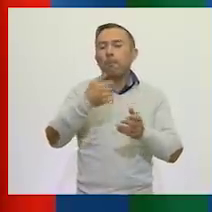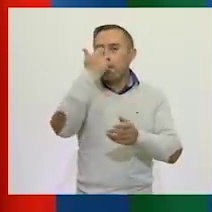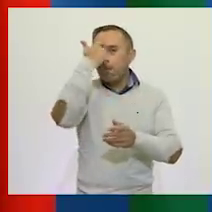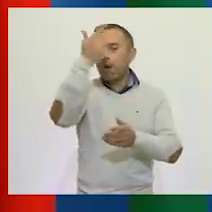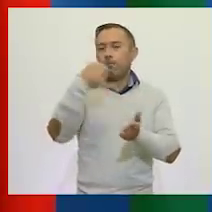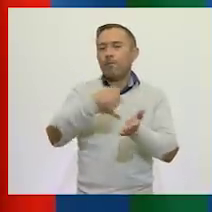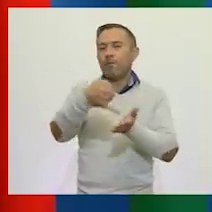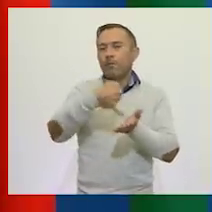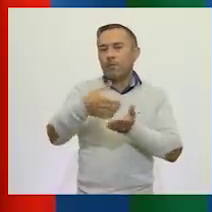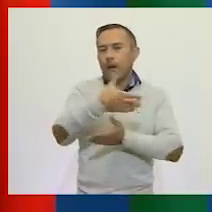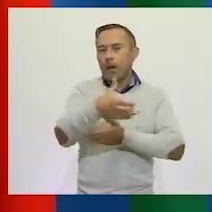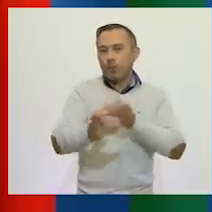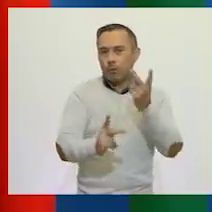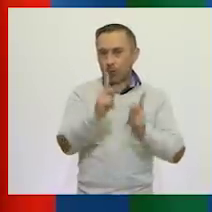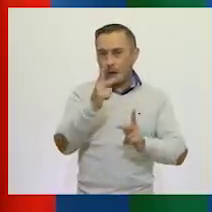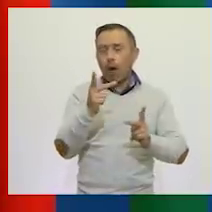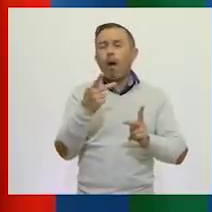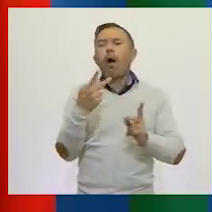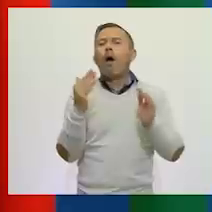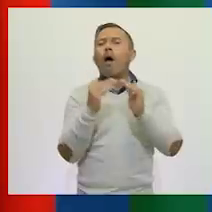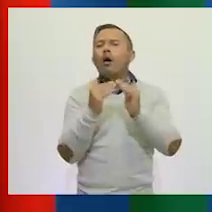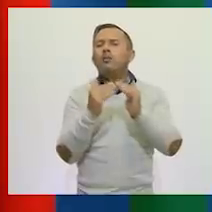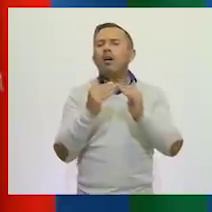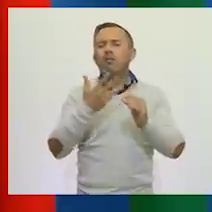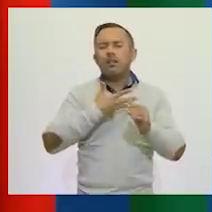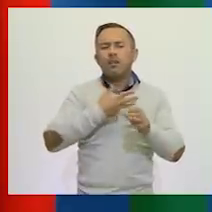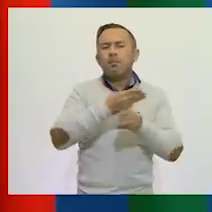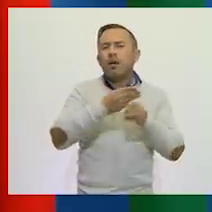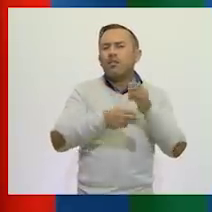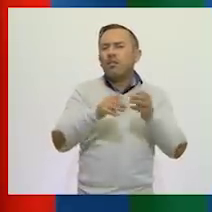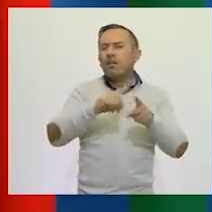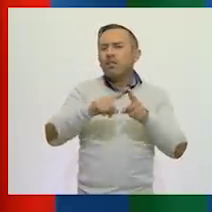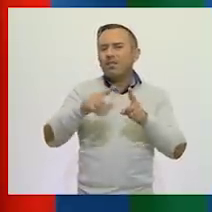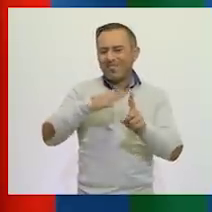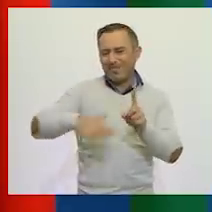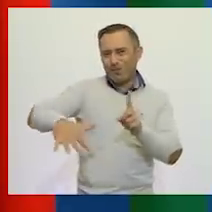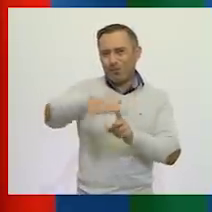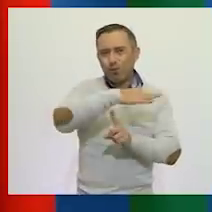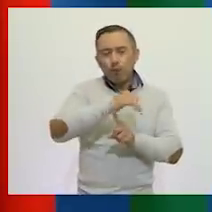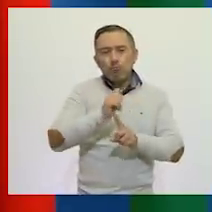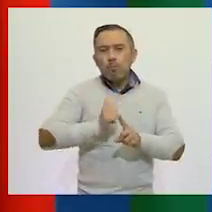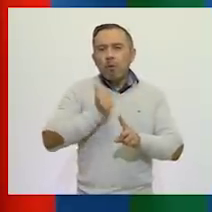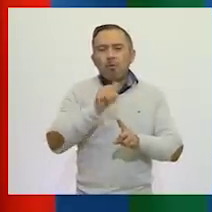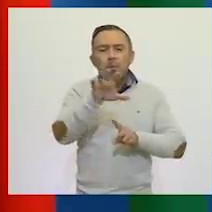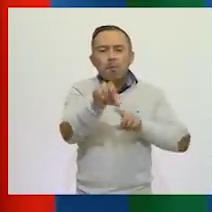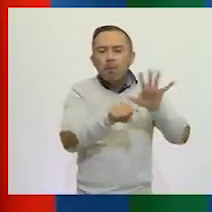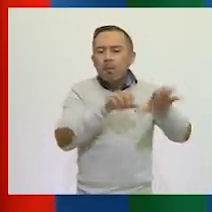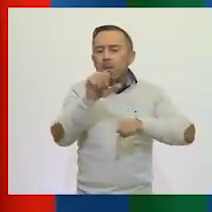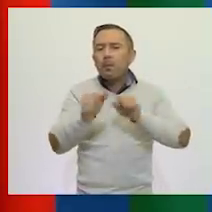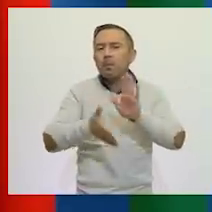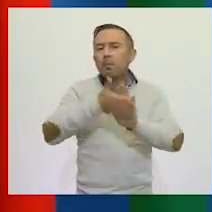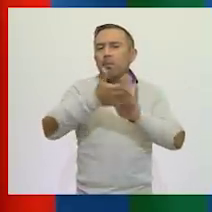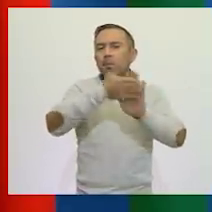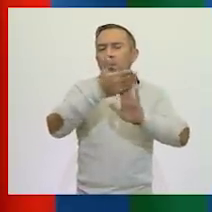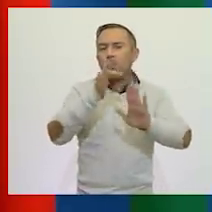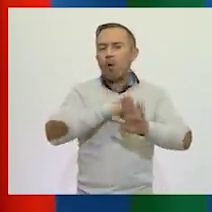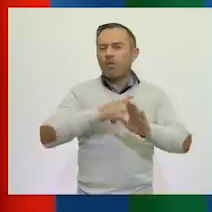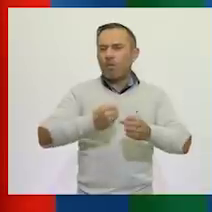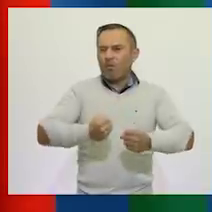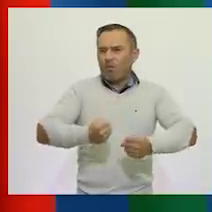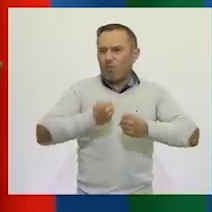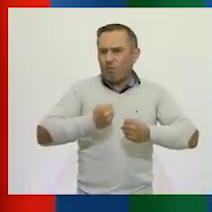a construir sus hogares con diferentes materiales de su entorno, mismos que pueden ser de diferente resistencia y